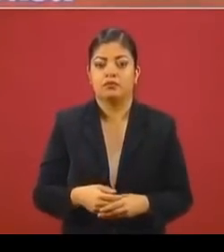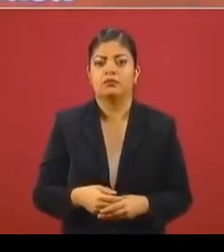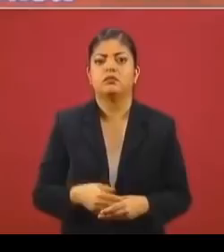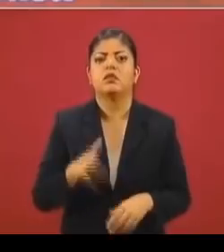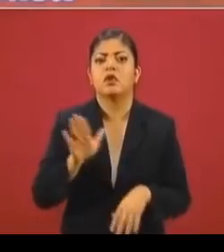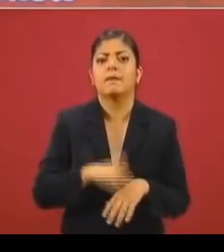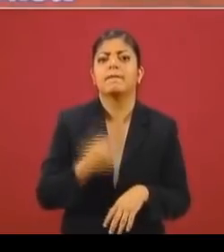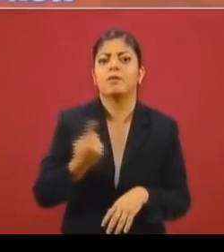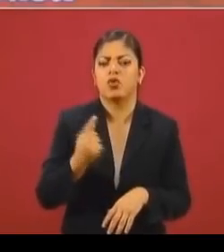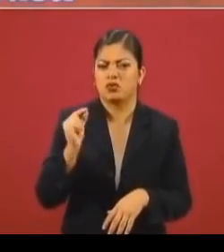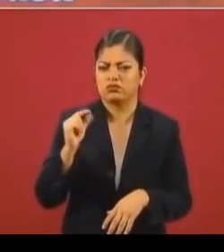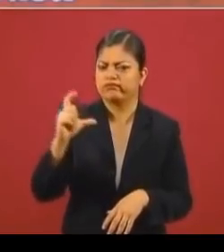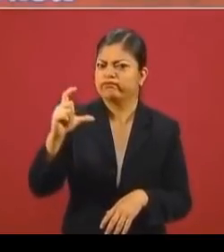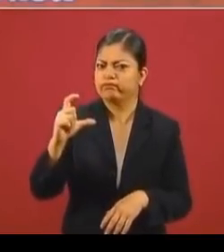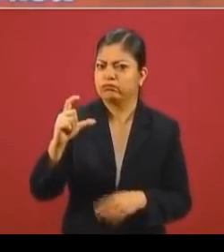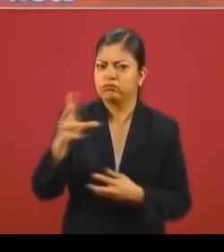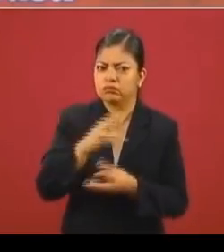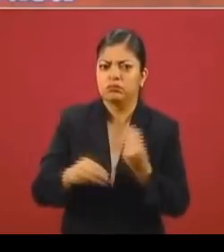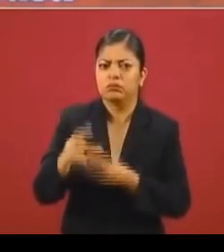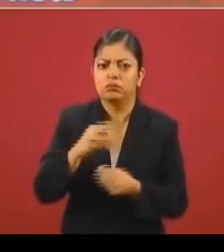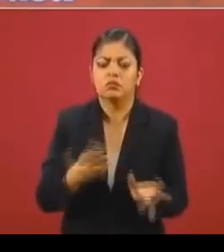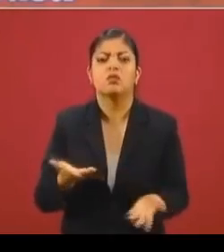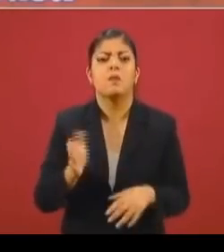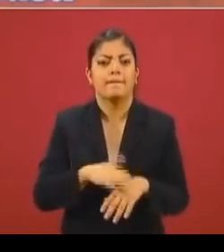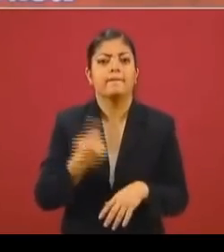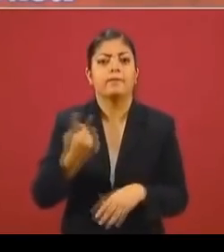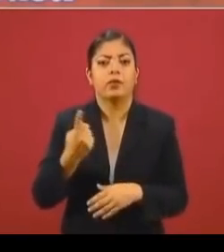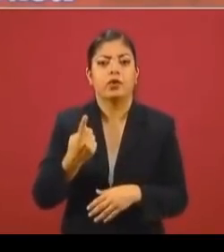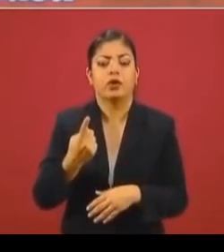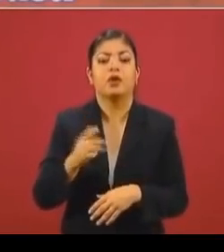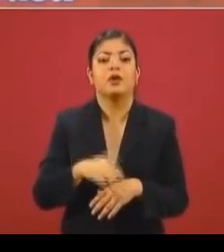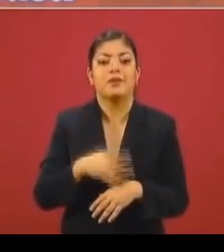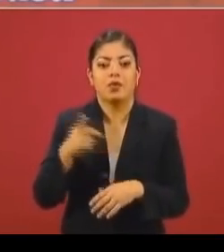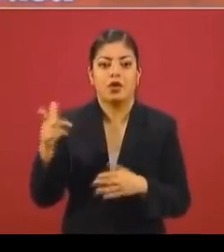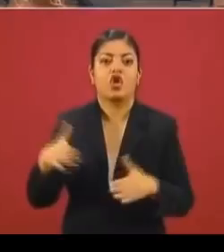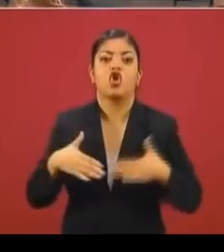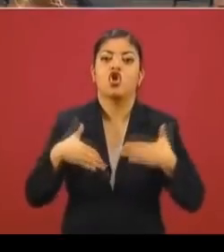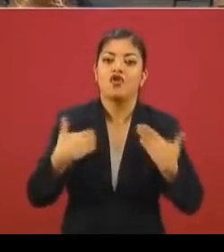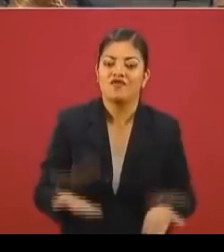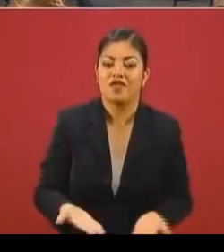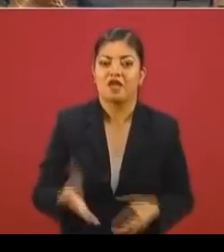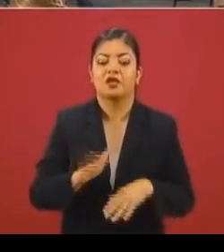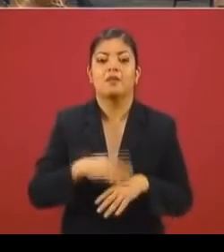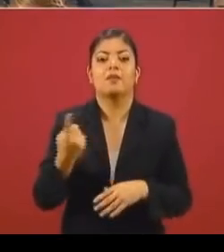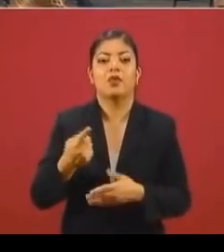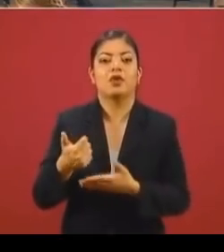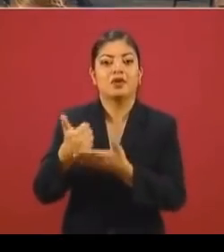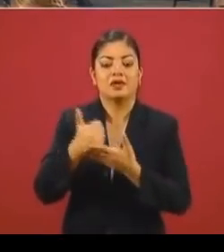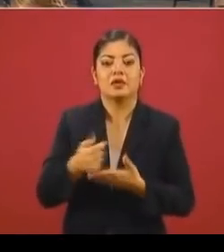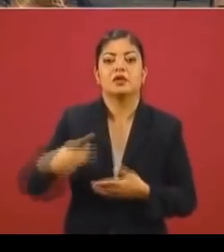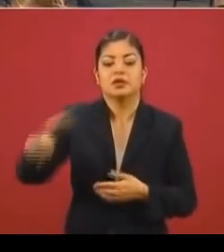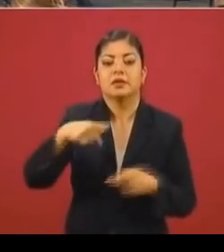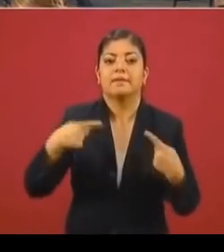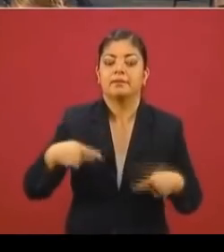¿Por qué aumenta la recaudación? Porque nos están ayudando, nos están dando su confianza los